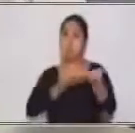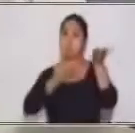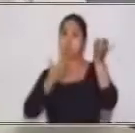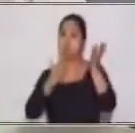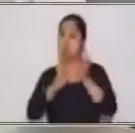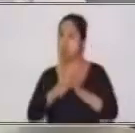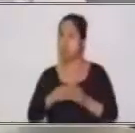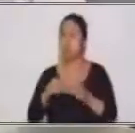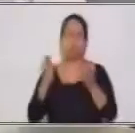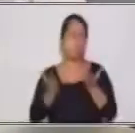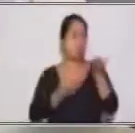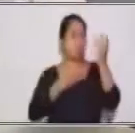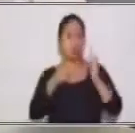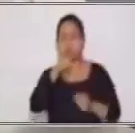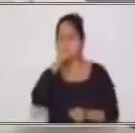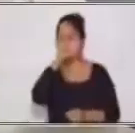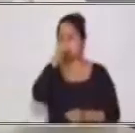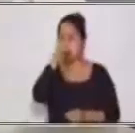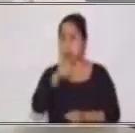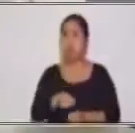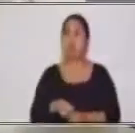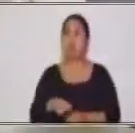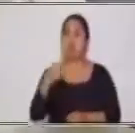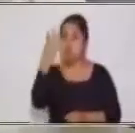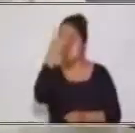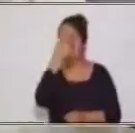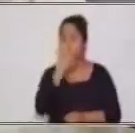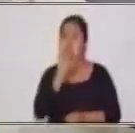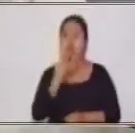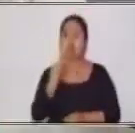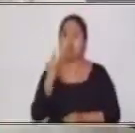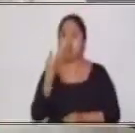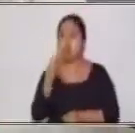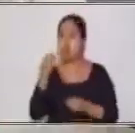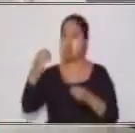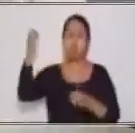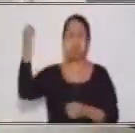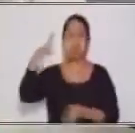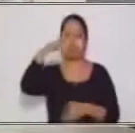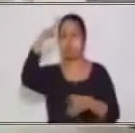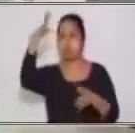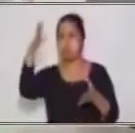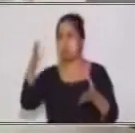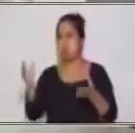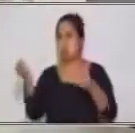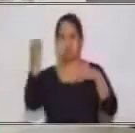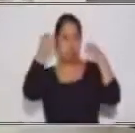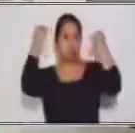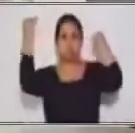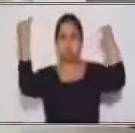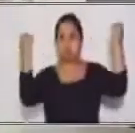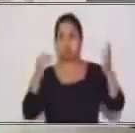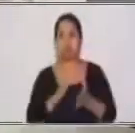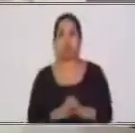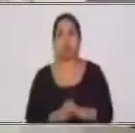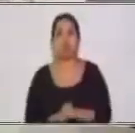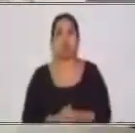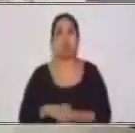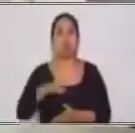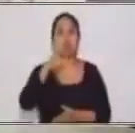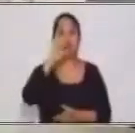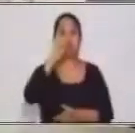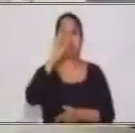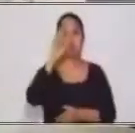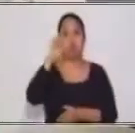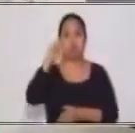mis poemas favoritos porque contiene mucha imaginación y mucha creatividad. Rubén Darío es nicaragüense, pero también tiene